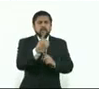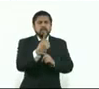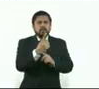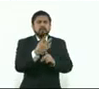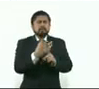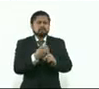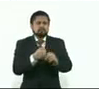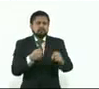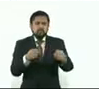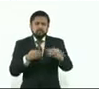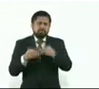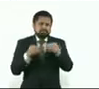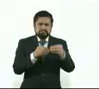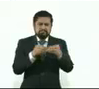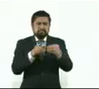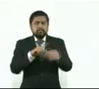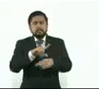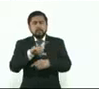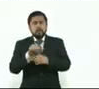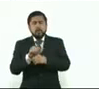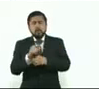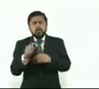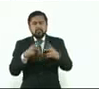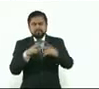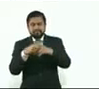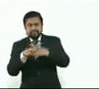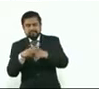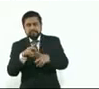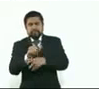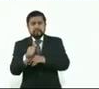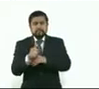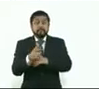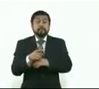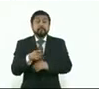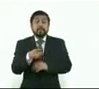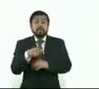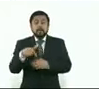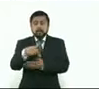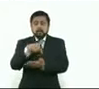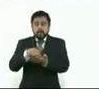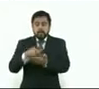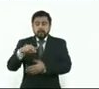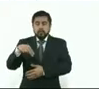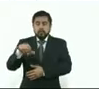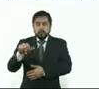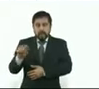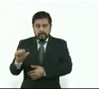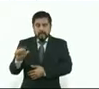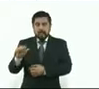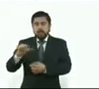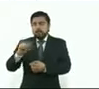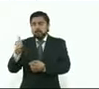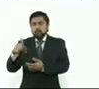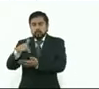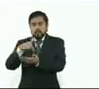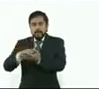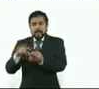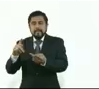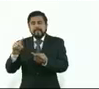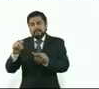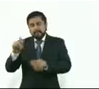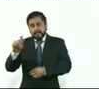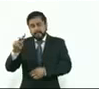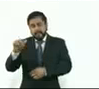organizada. En los dos sectores también, en la Noria y en Tepepan. Siguiente lámina. Robo de vehículo